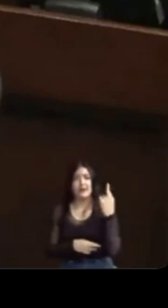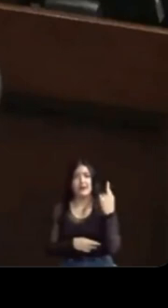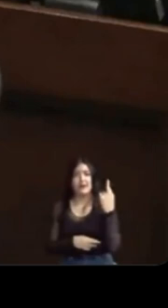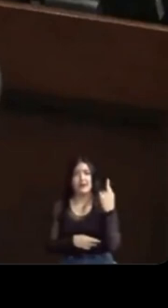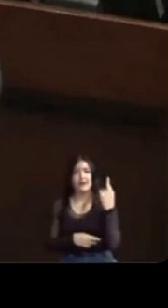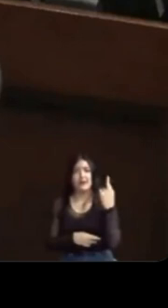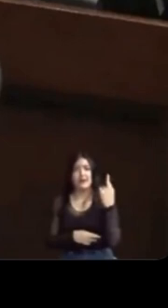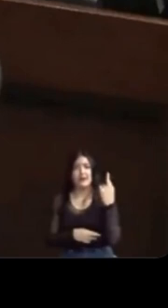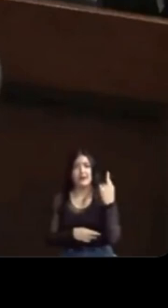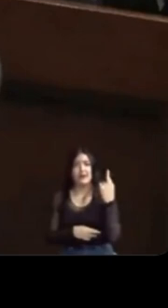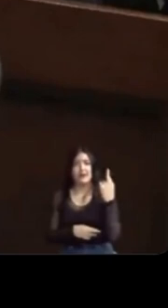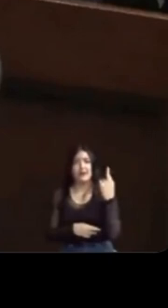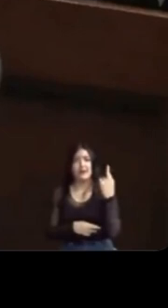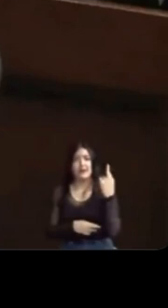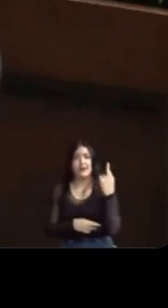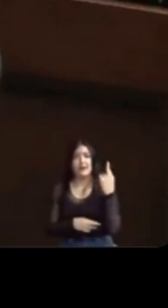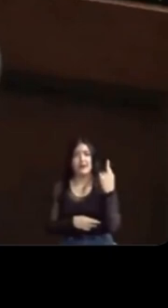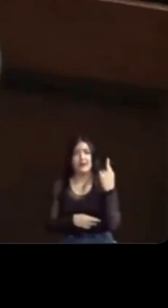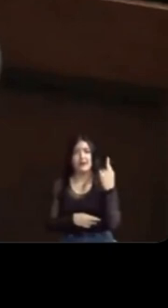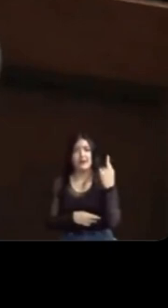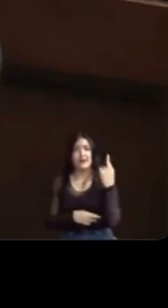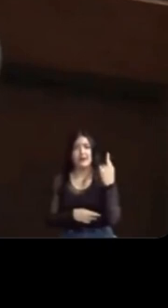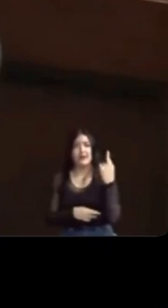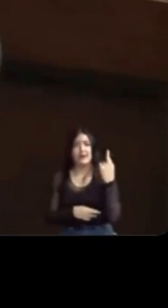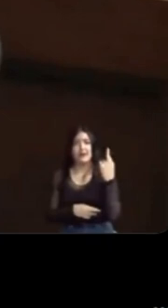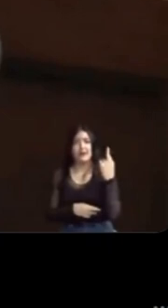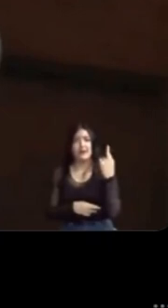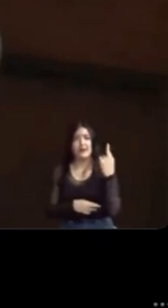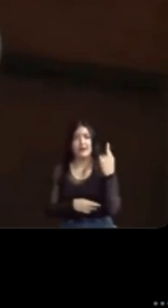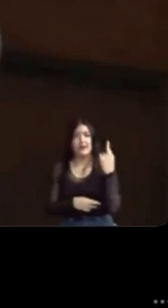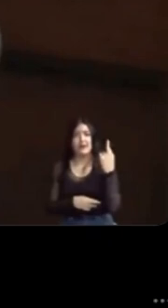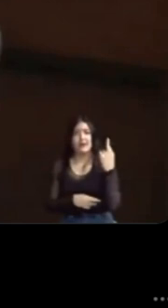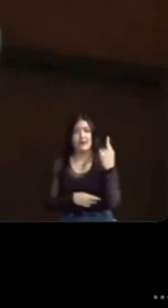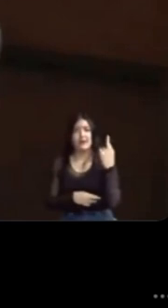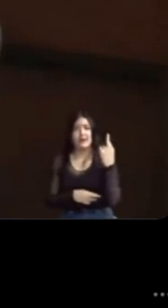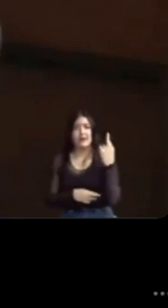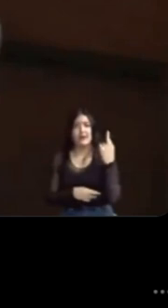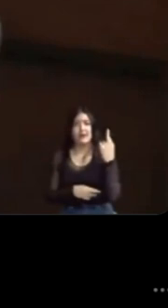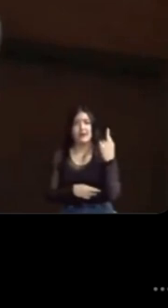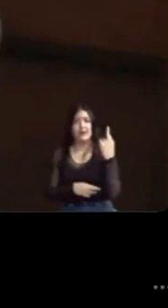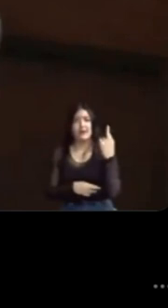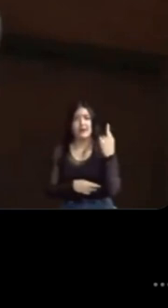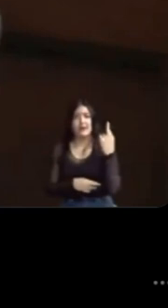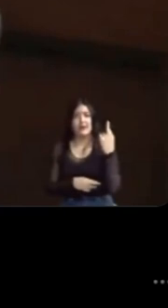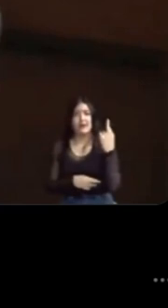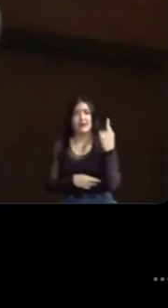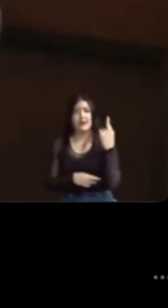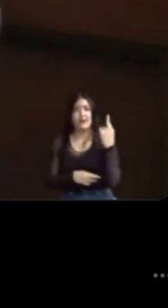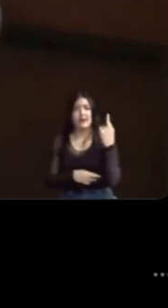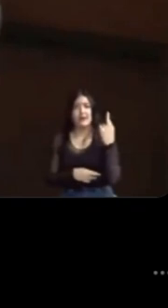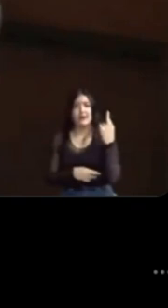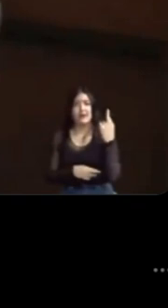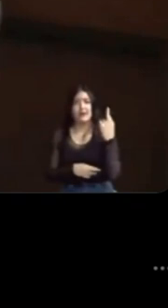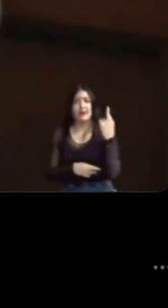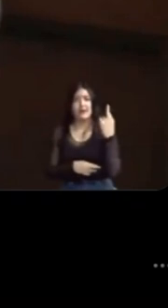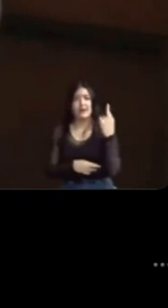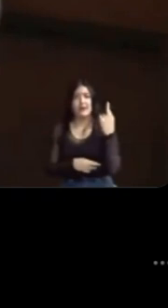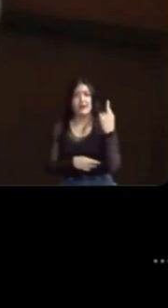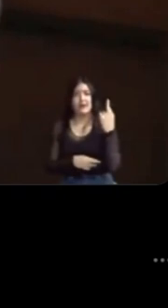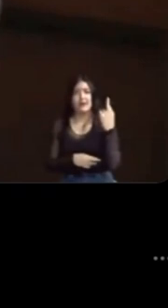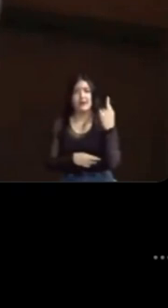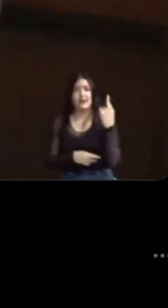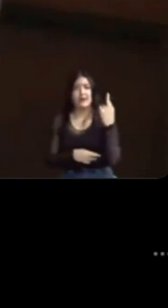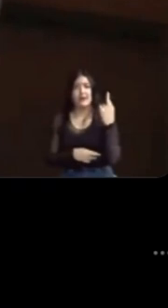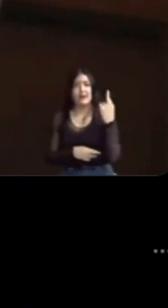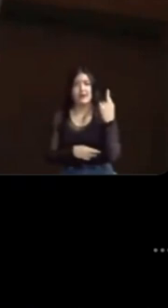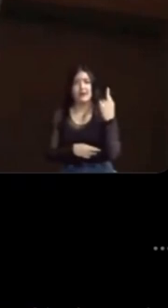justificamos. No queremos violencia, pero tampoco somos condescendientes con los criminales. Es que la responsabilidad ética no la tiene Israel por defenderse, la